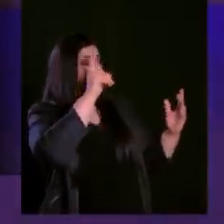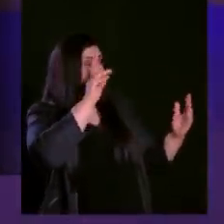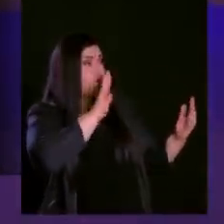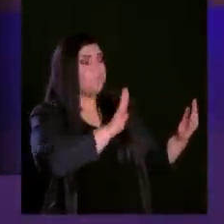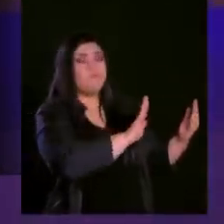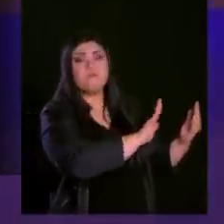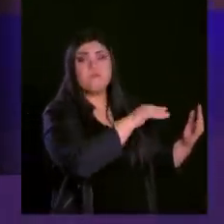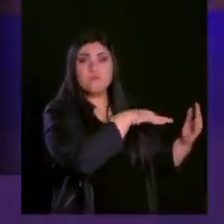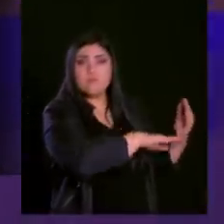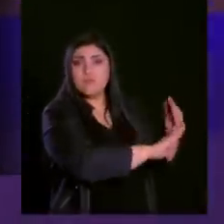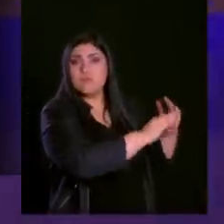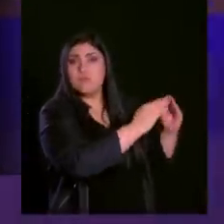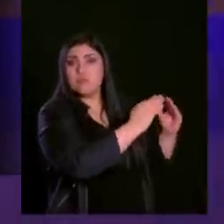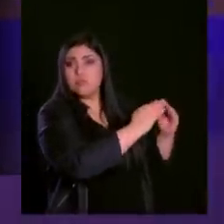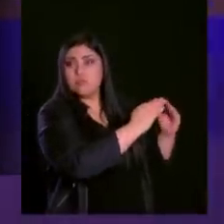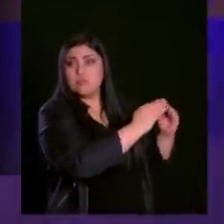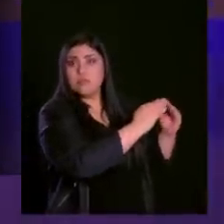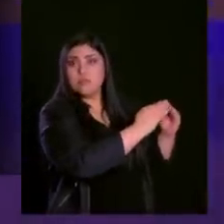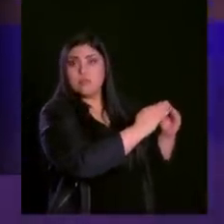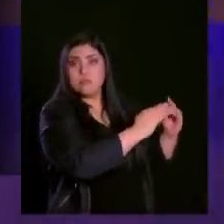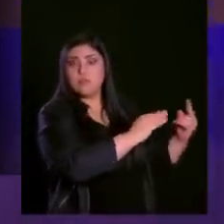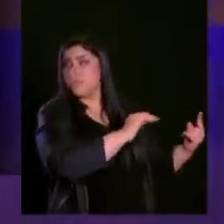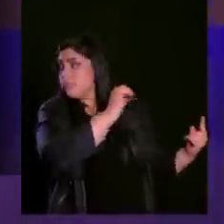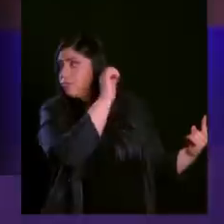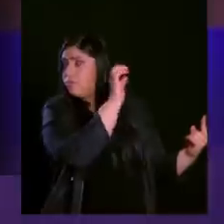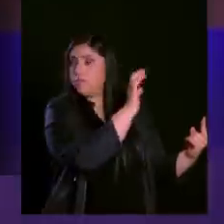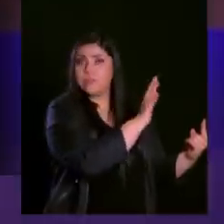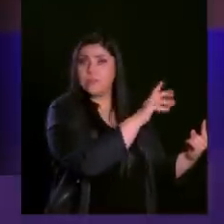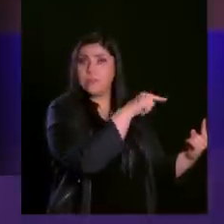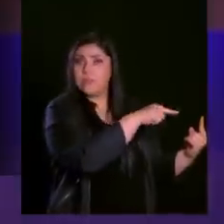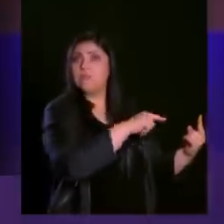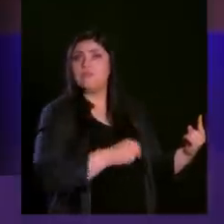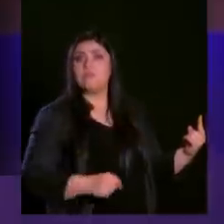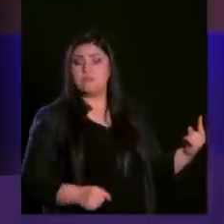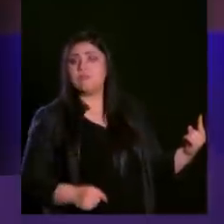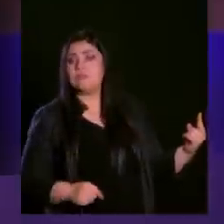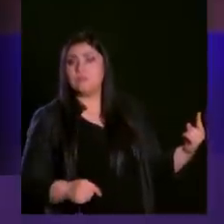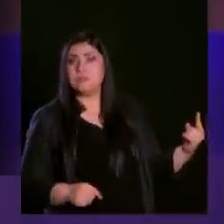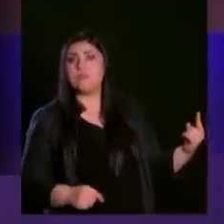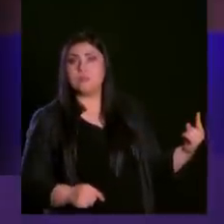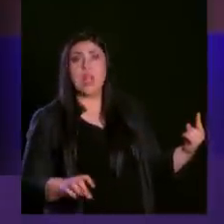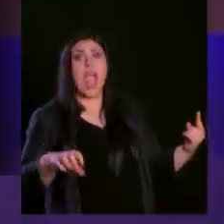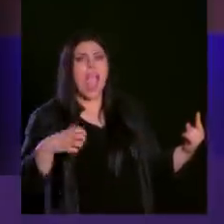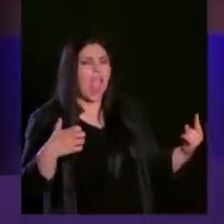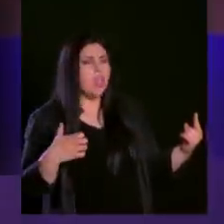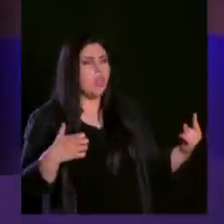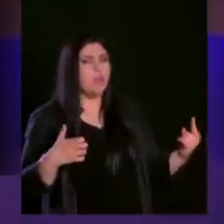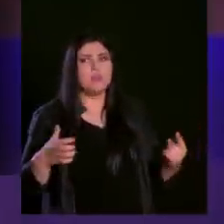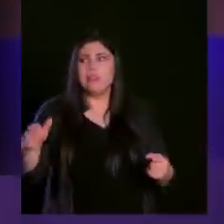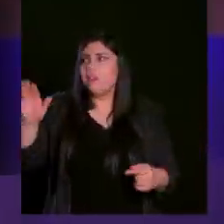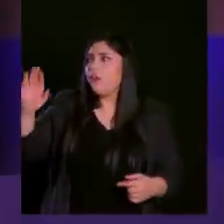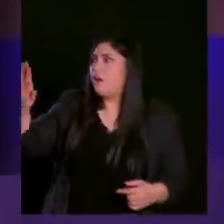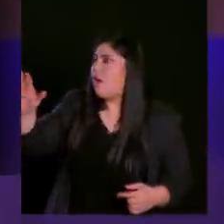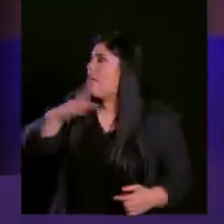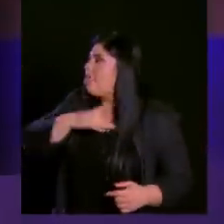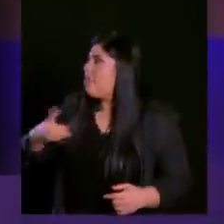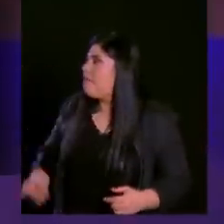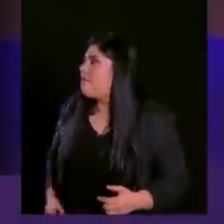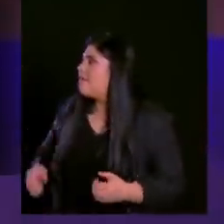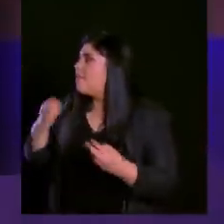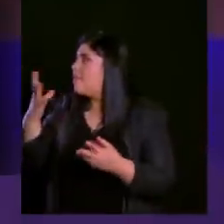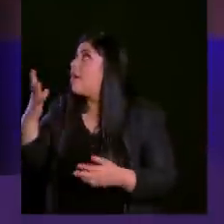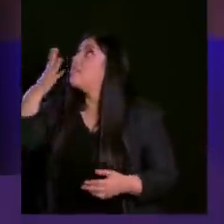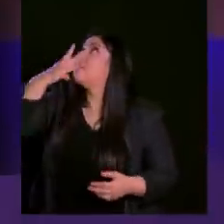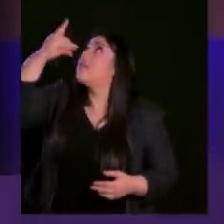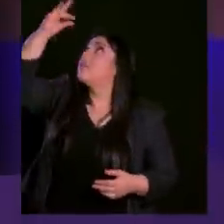bendijo Jehová a obededón y a toda su casa fue dado aviso al rey David diciendo Jehová bendecido la casa